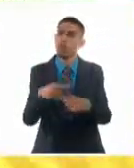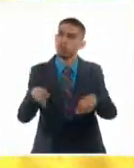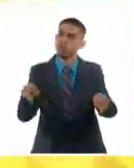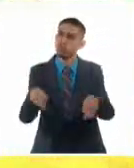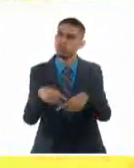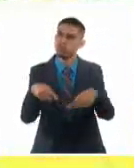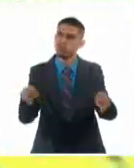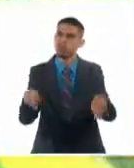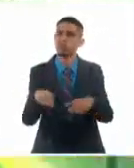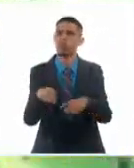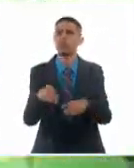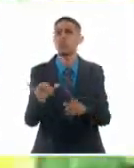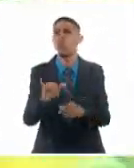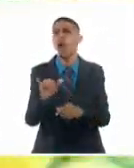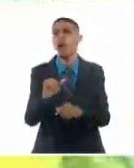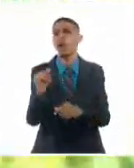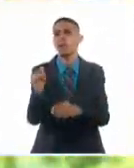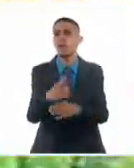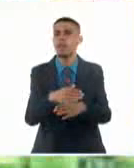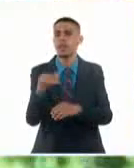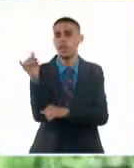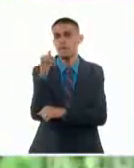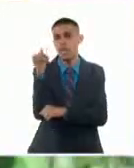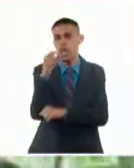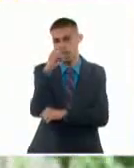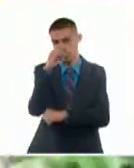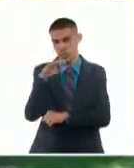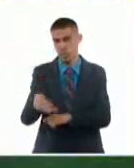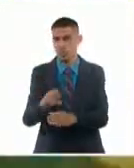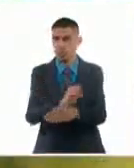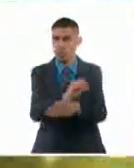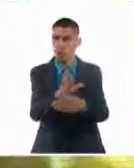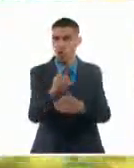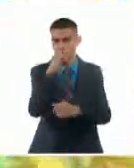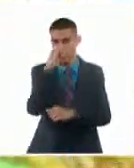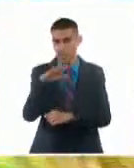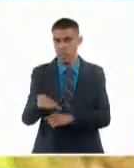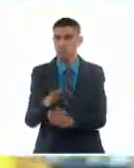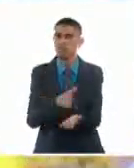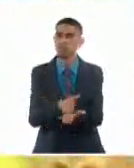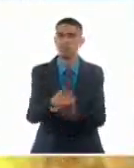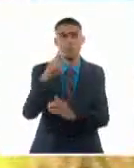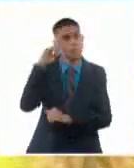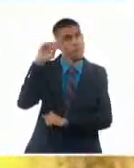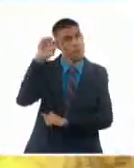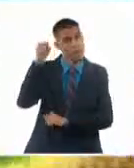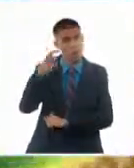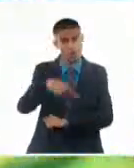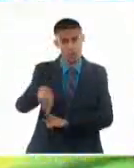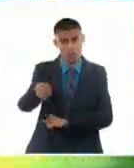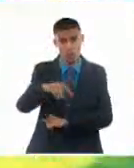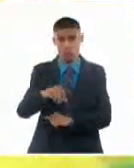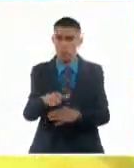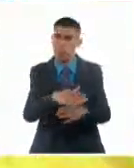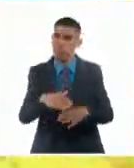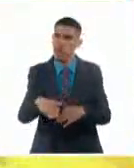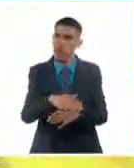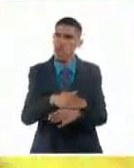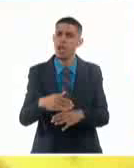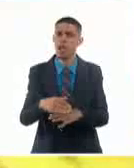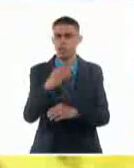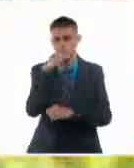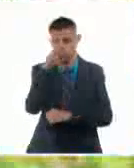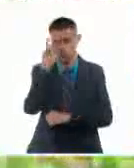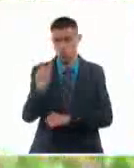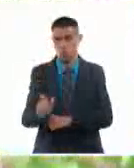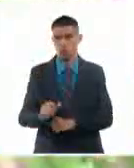incidental para el audiovisual y con la creación de obras infantiles que permanecen en la memoria colectiva de varias generaciones de cubanos.